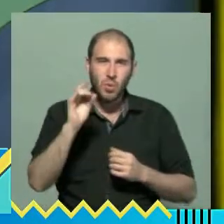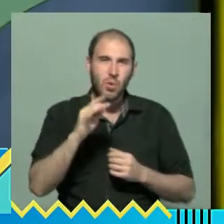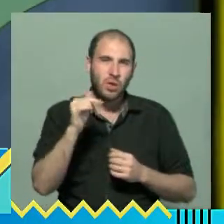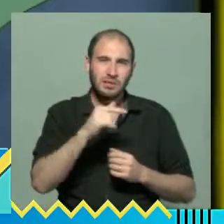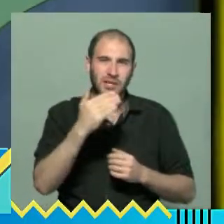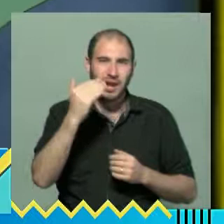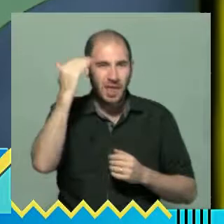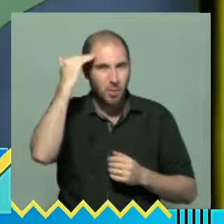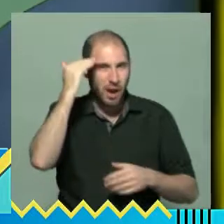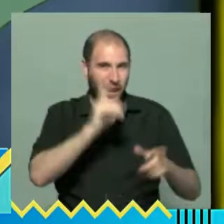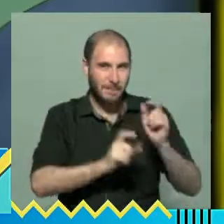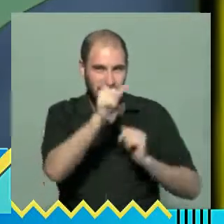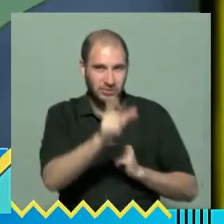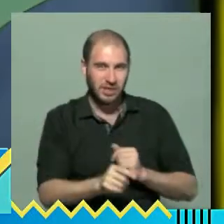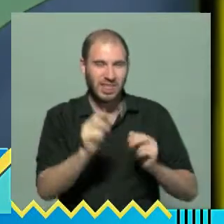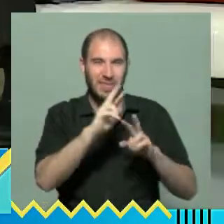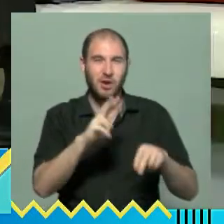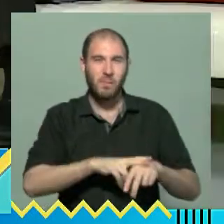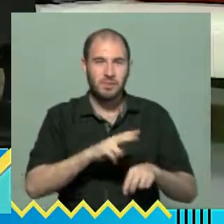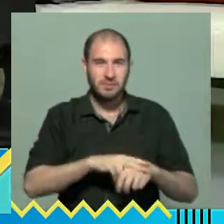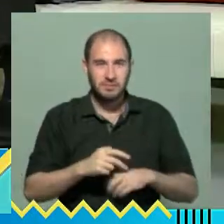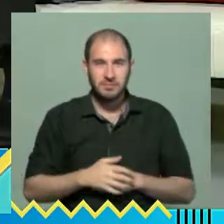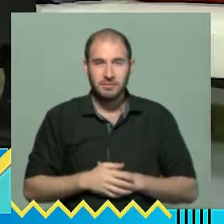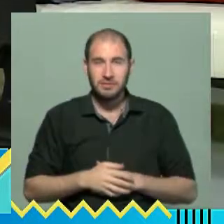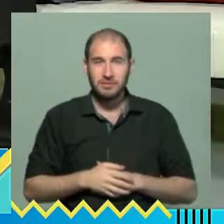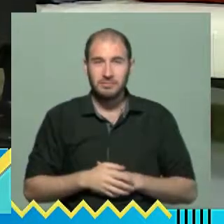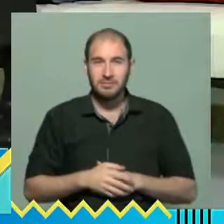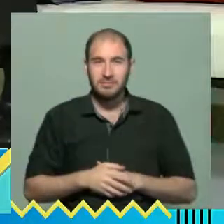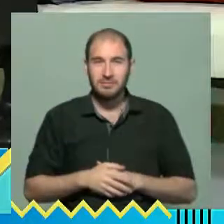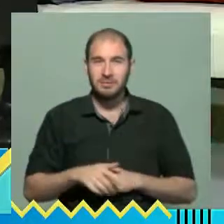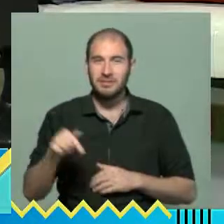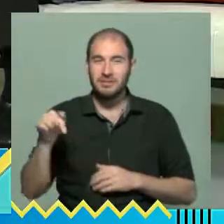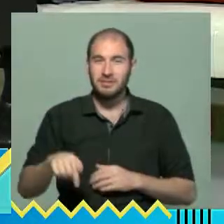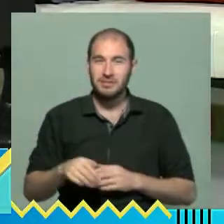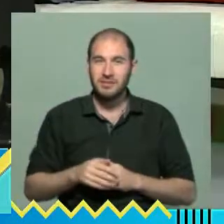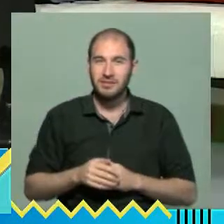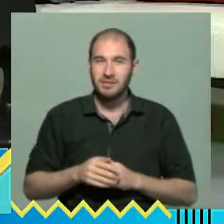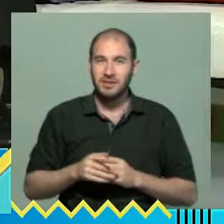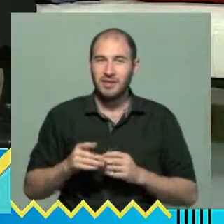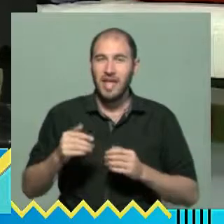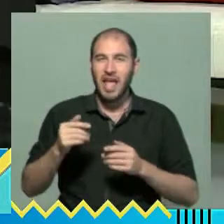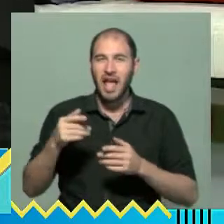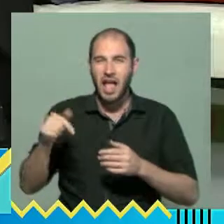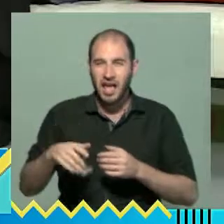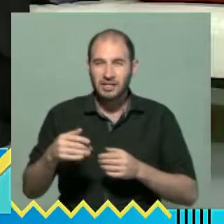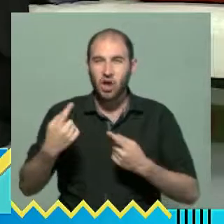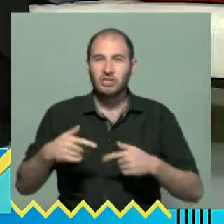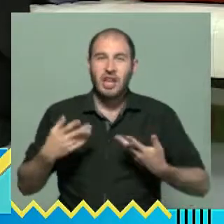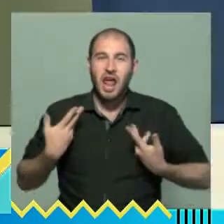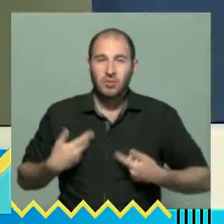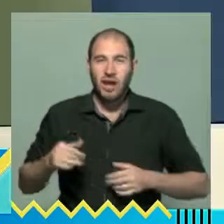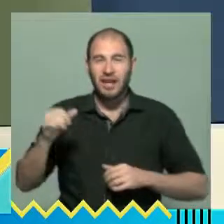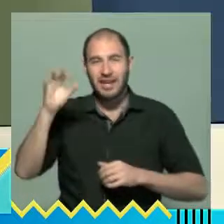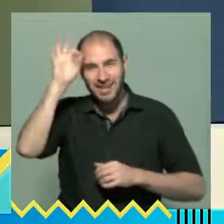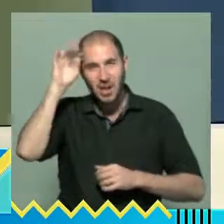humano. Hablando de las competencias, Correcto, por ejemplo. tal cual. Lo que pasó también es que en el intento natural, creo, de la